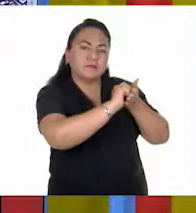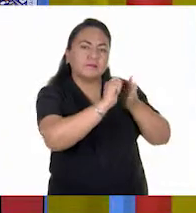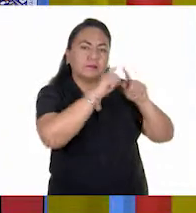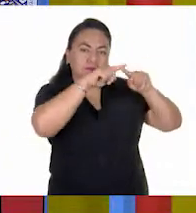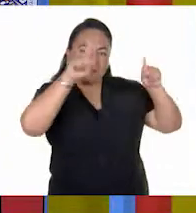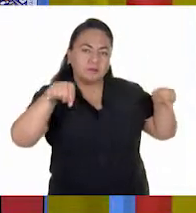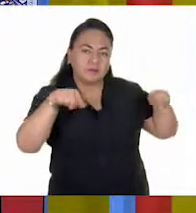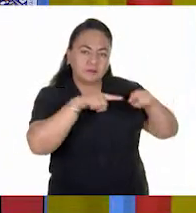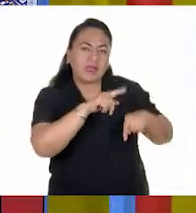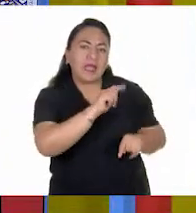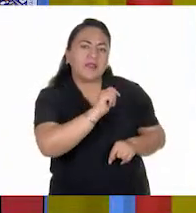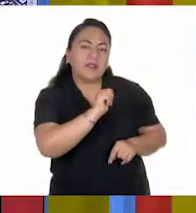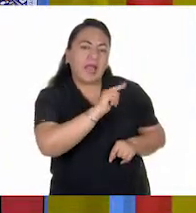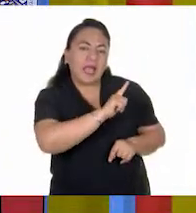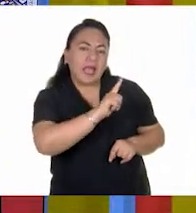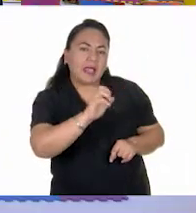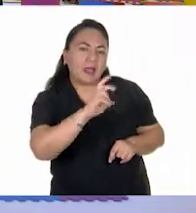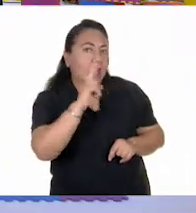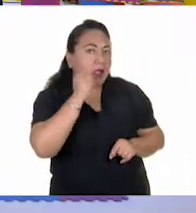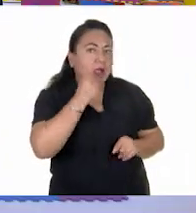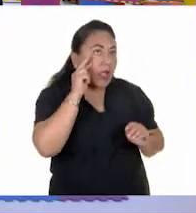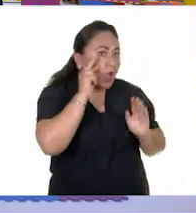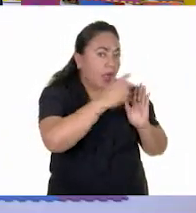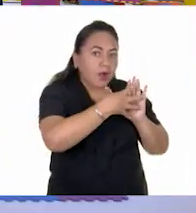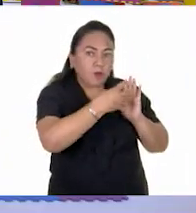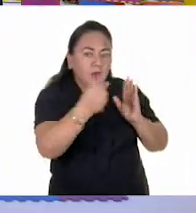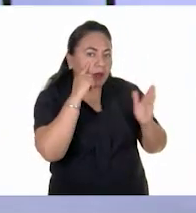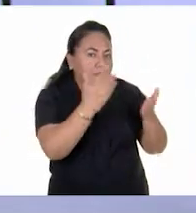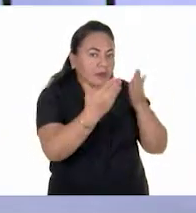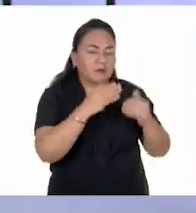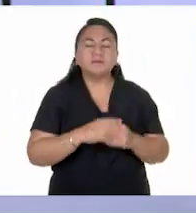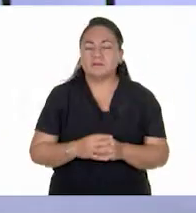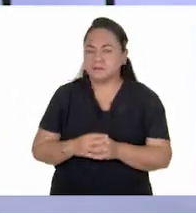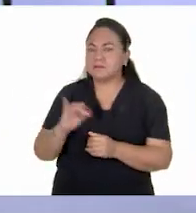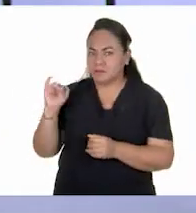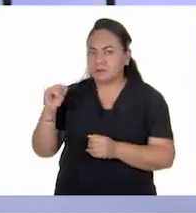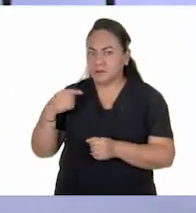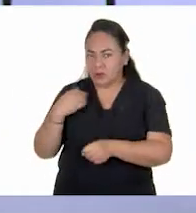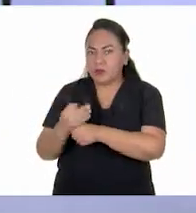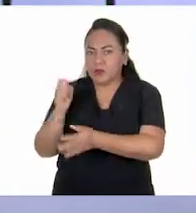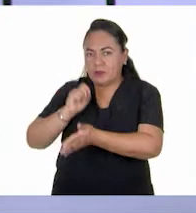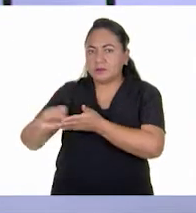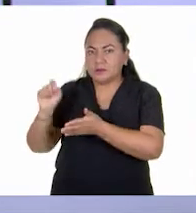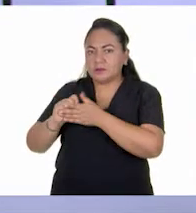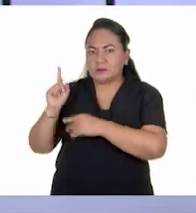manera correcta? Vamos a escribir aquí, taller.